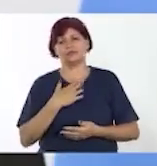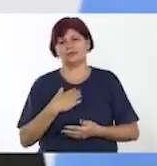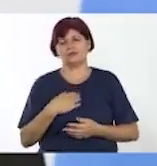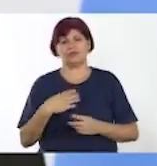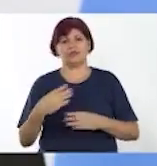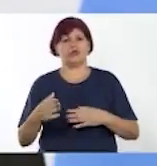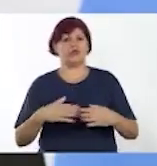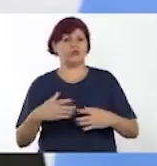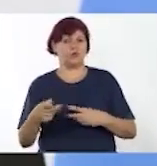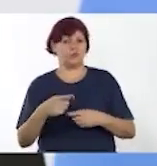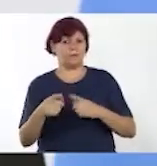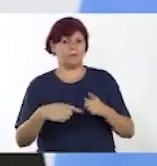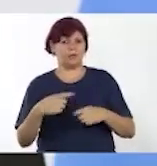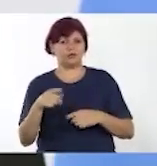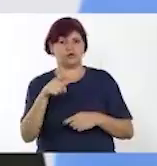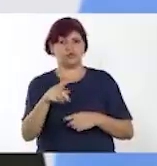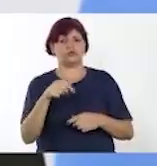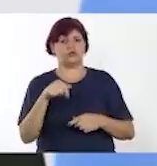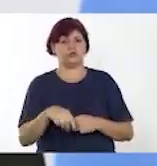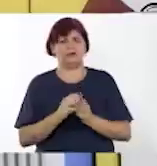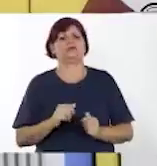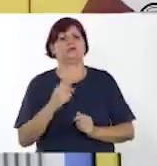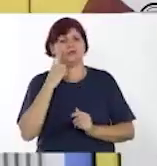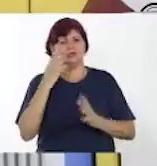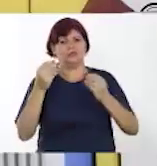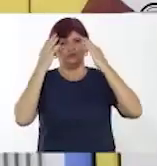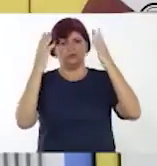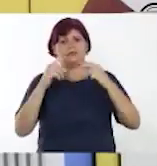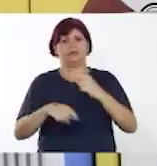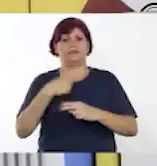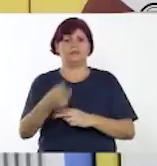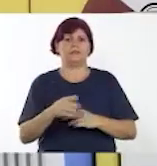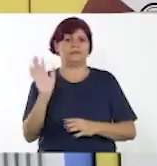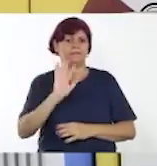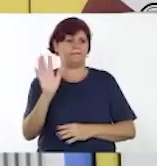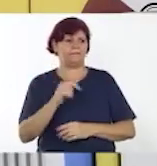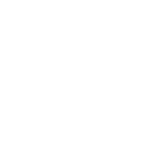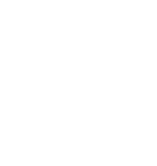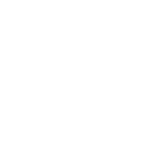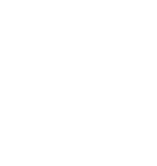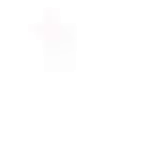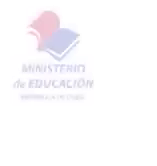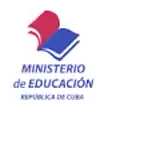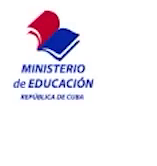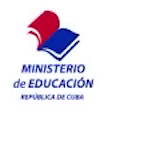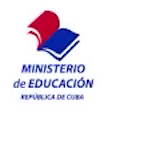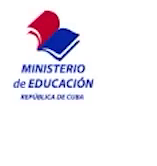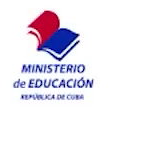estar compartiendo con ustedes hoy. Muchas gracias y hasta la próxima.